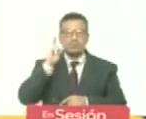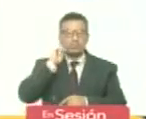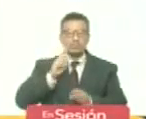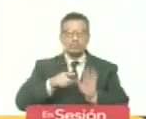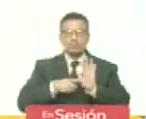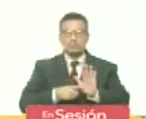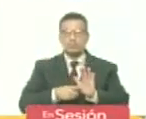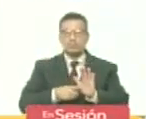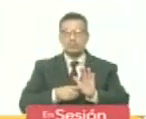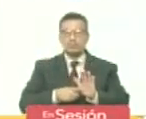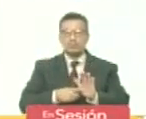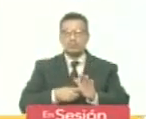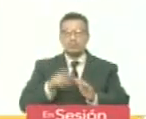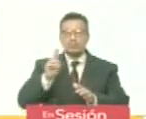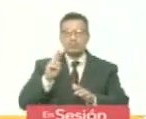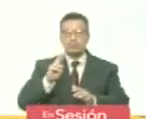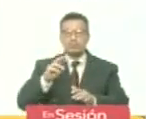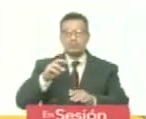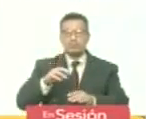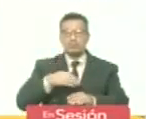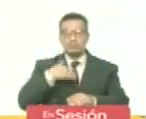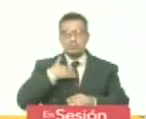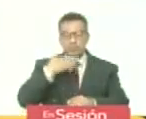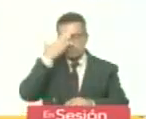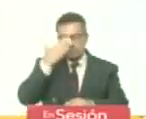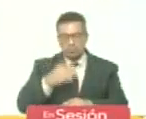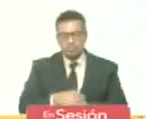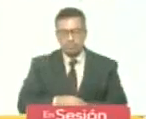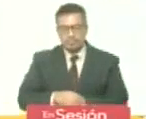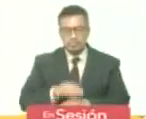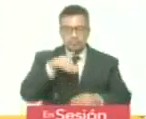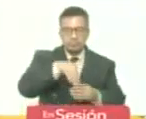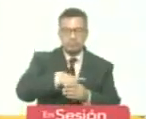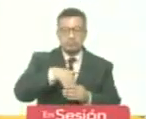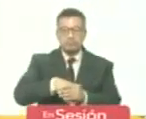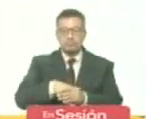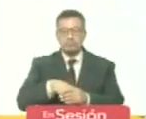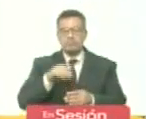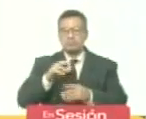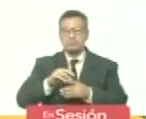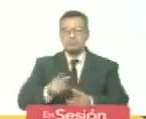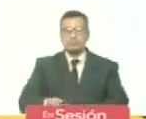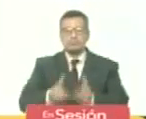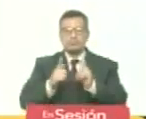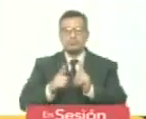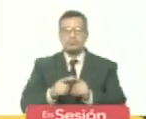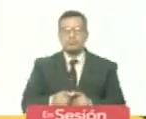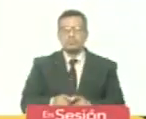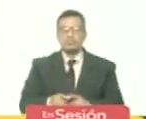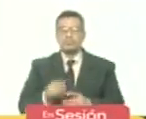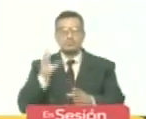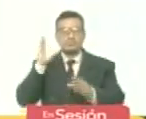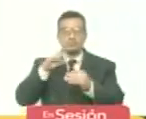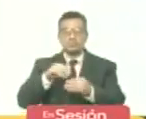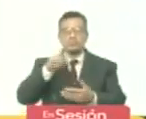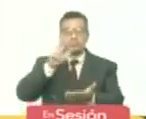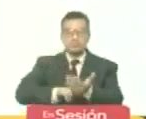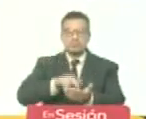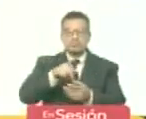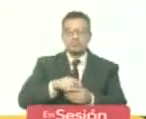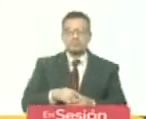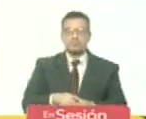Venezuela ante la República Árabe Siria. Sometidas a votación, las autorizaciones resultaron